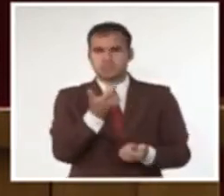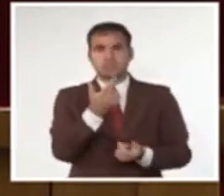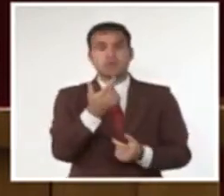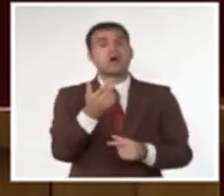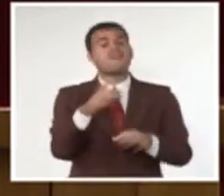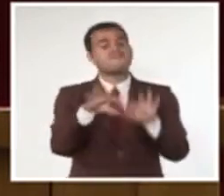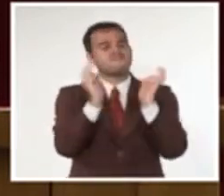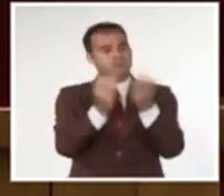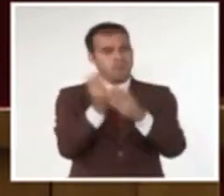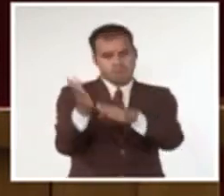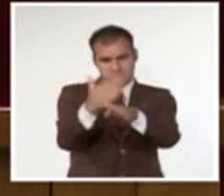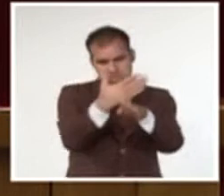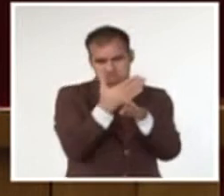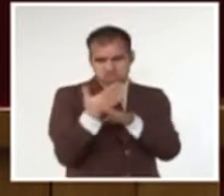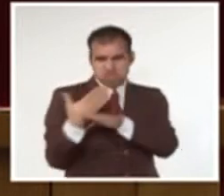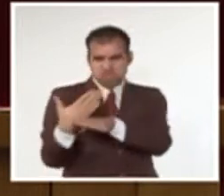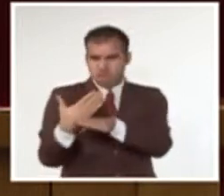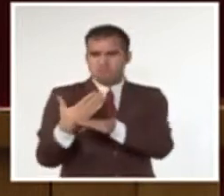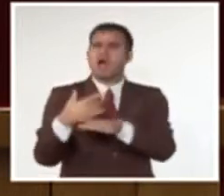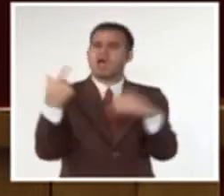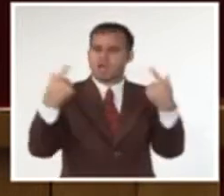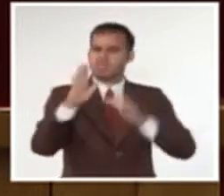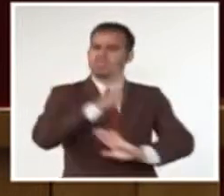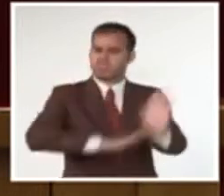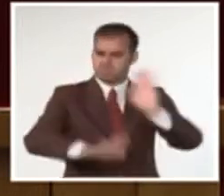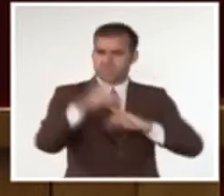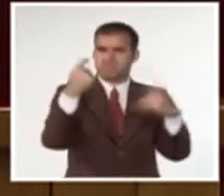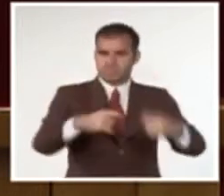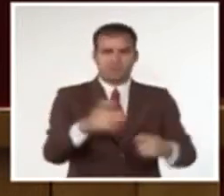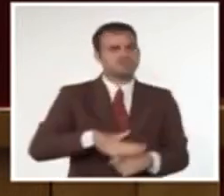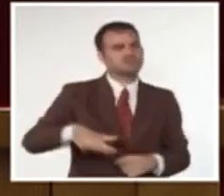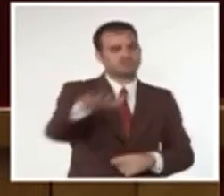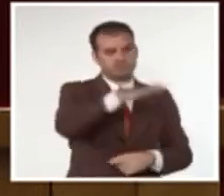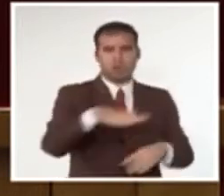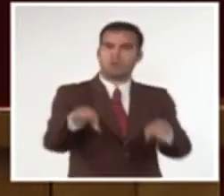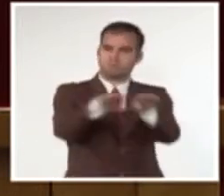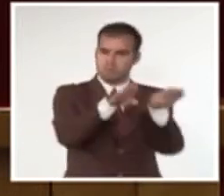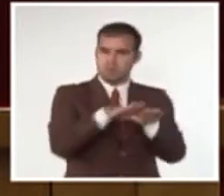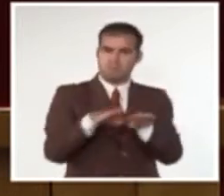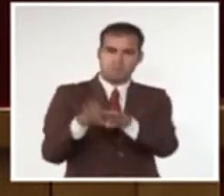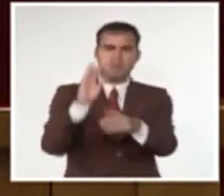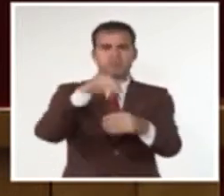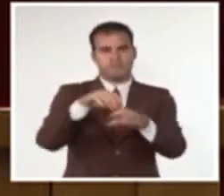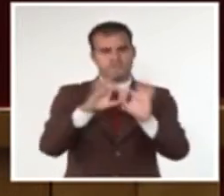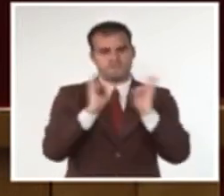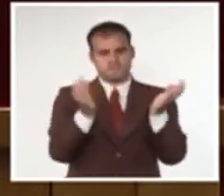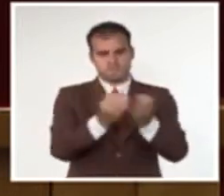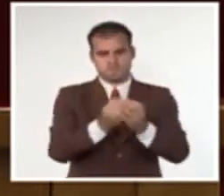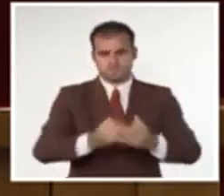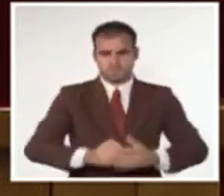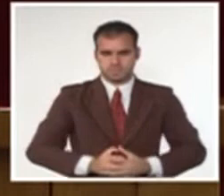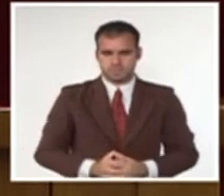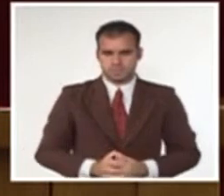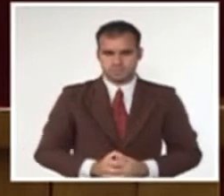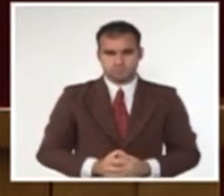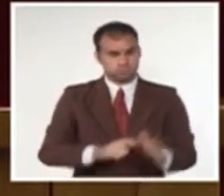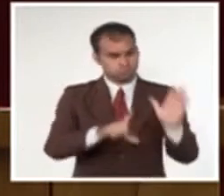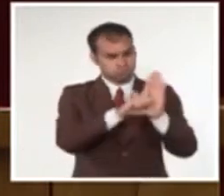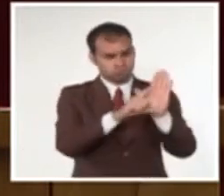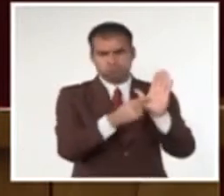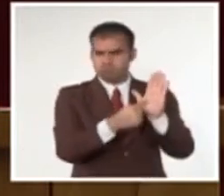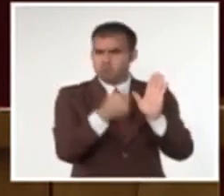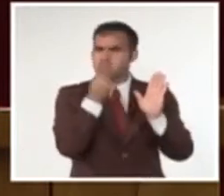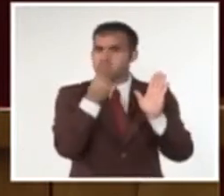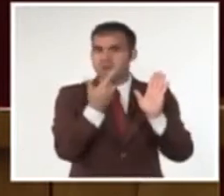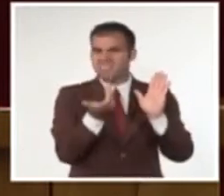familias y ampara los derechos de todas y todos en el ámbito familiar. Un código posible en democracia y